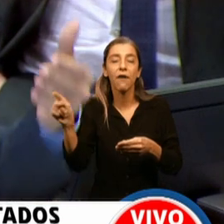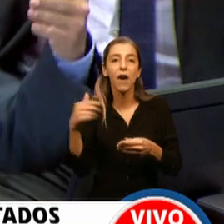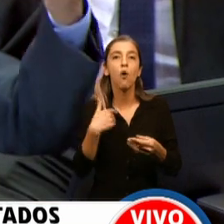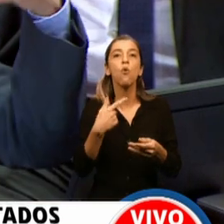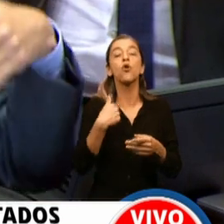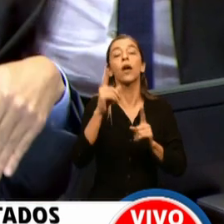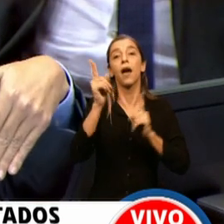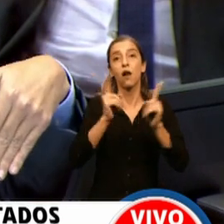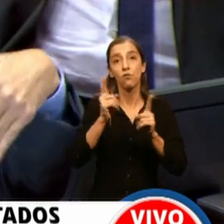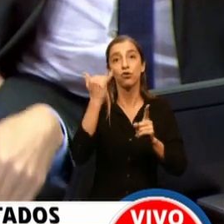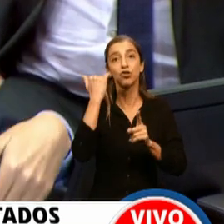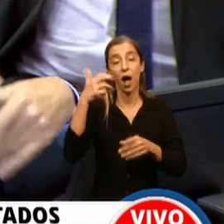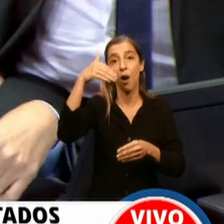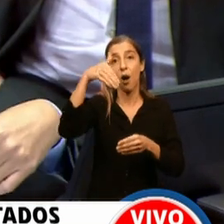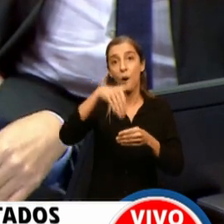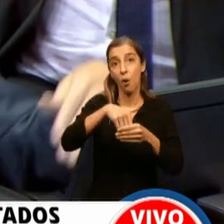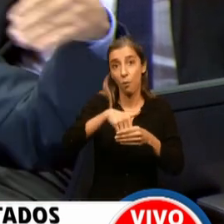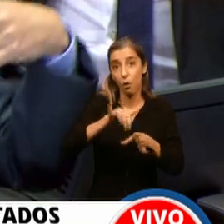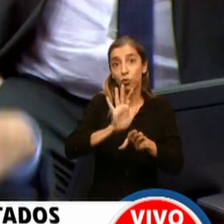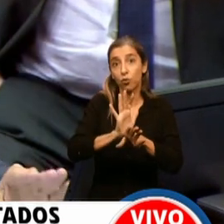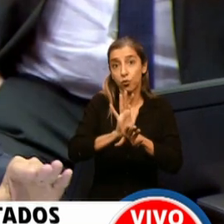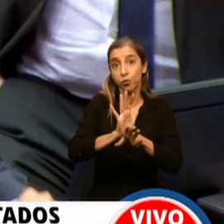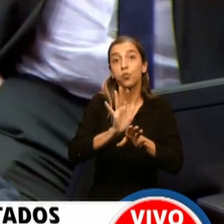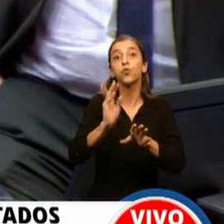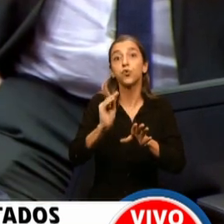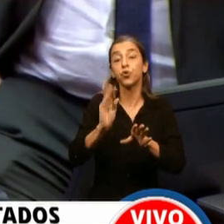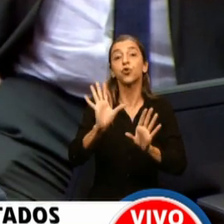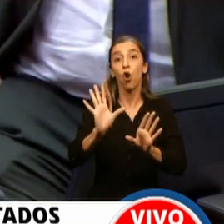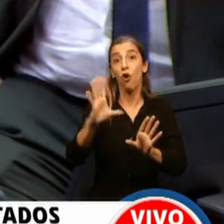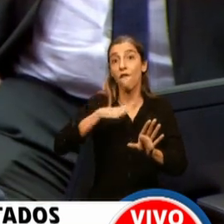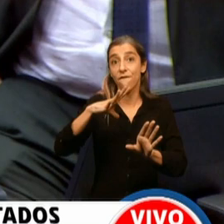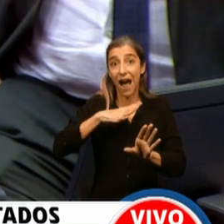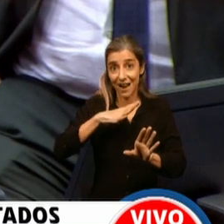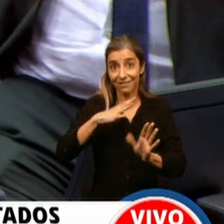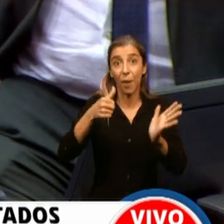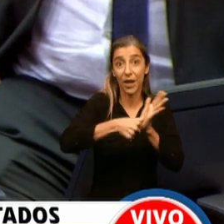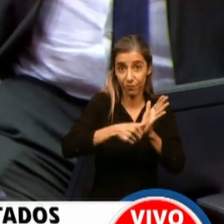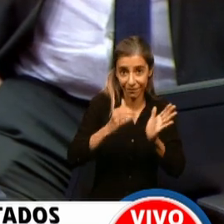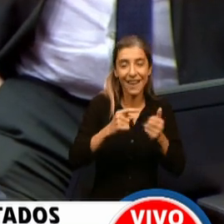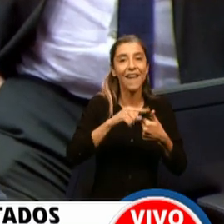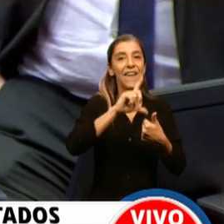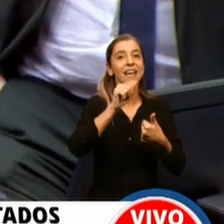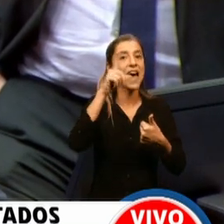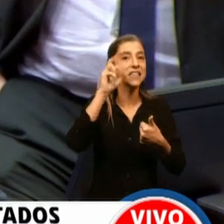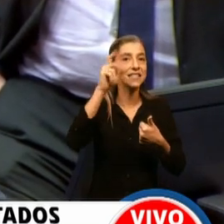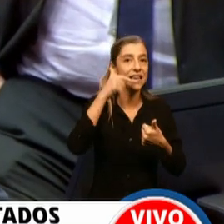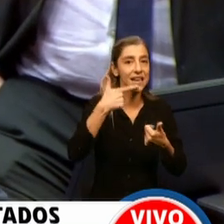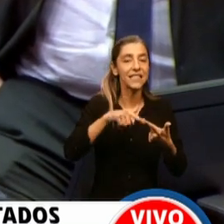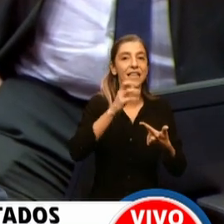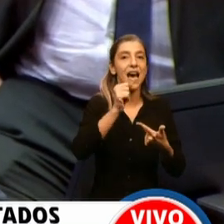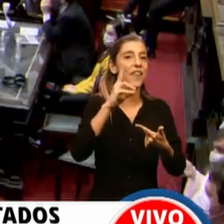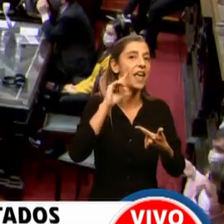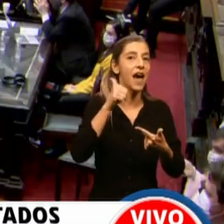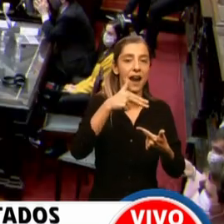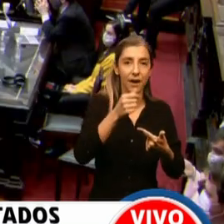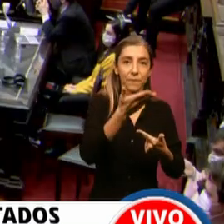figuran bloqueados presentes en el recinto y no votaron diputada cáceres adriana para indicar el sentido de